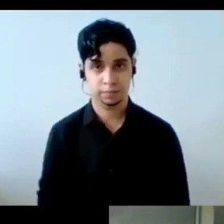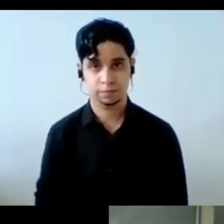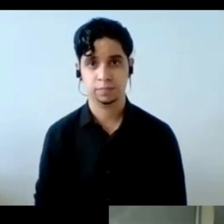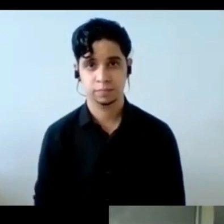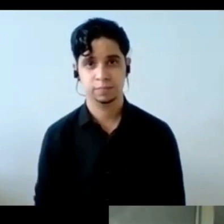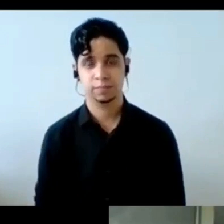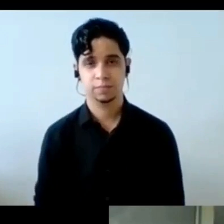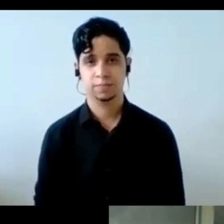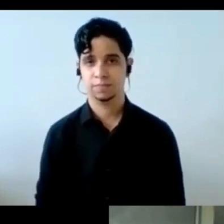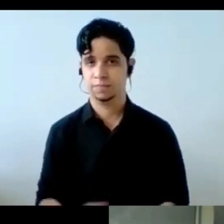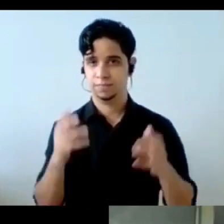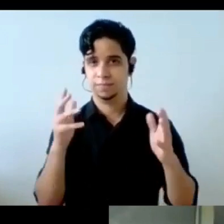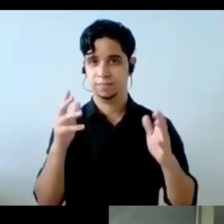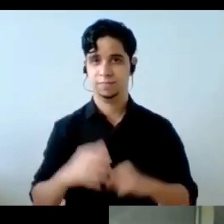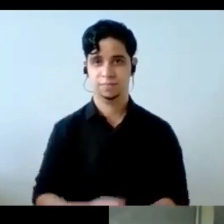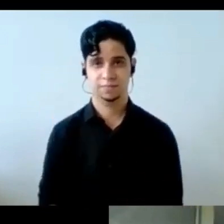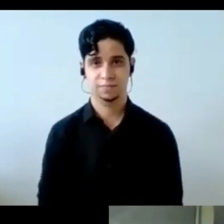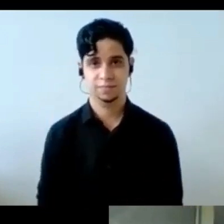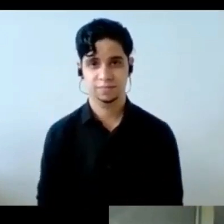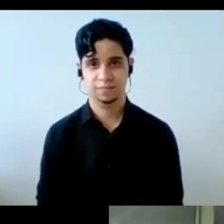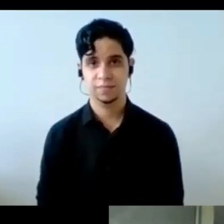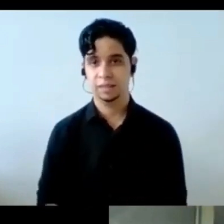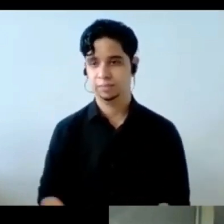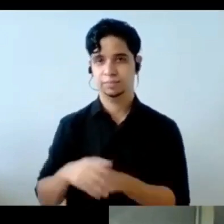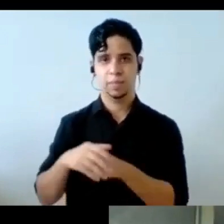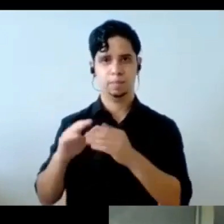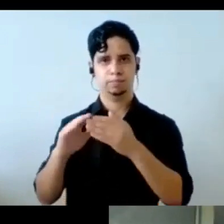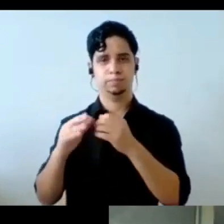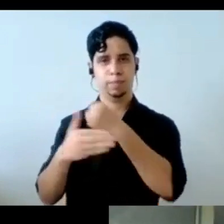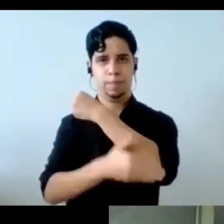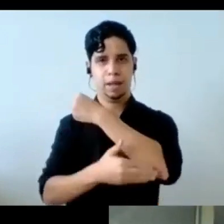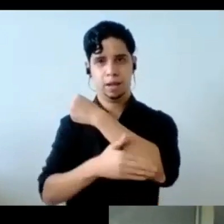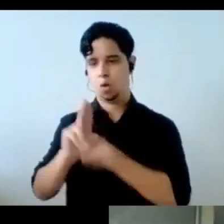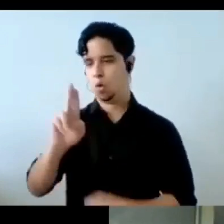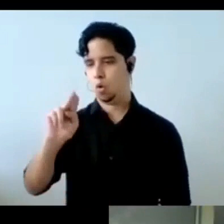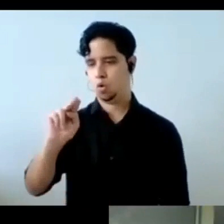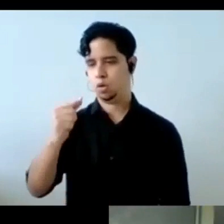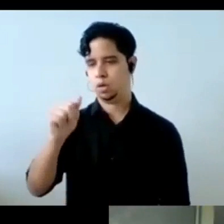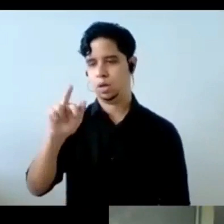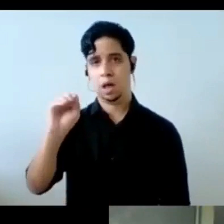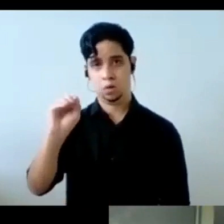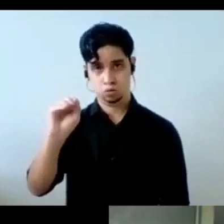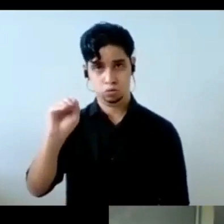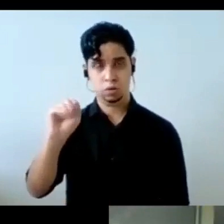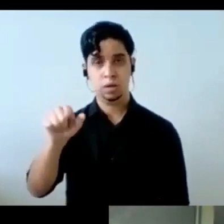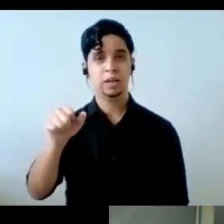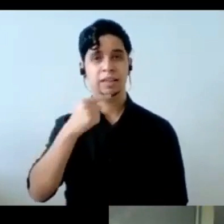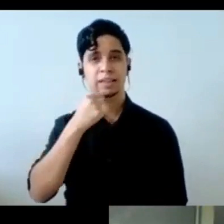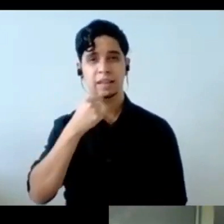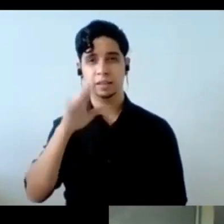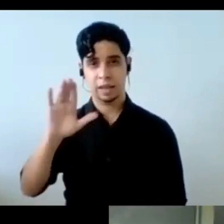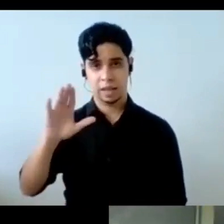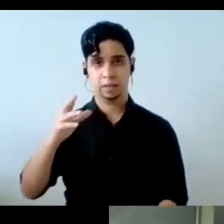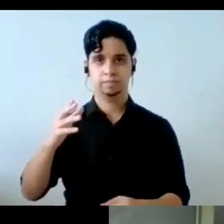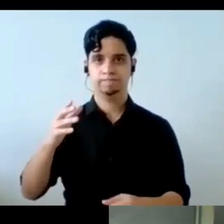Ay, muy bien, José Lo. Húngaro. Es de Hungría. Y él es le llaman el padre del lavado